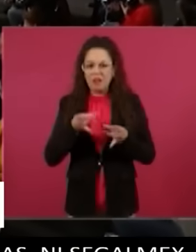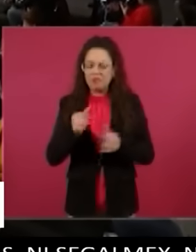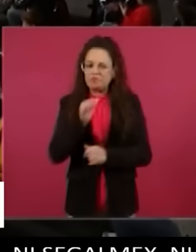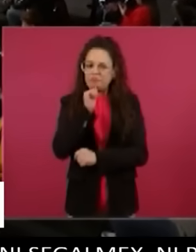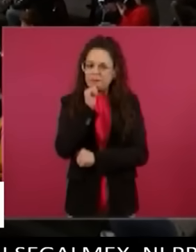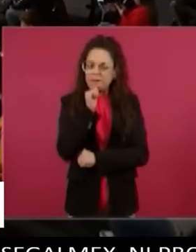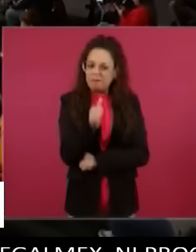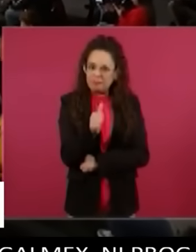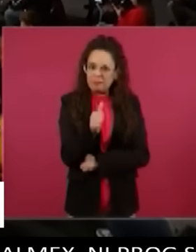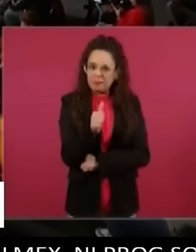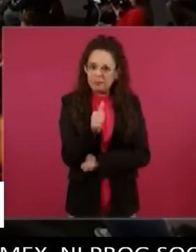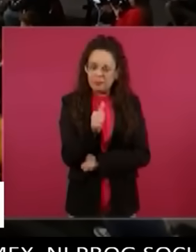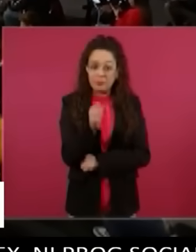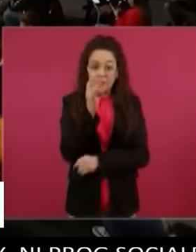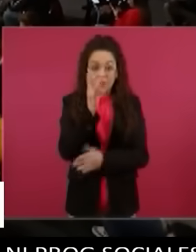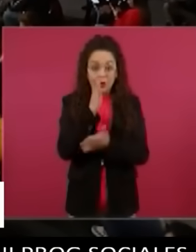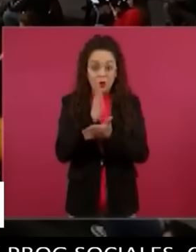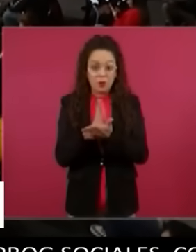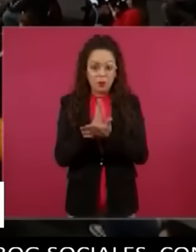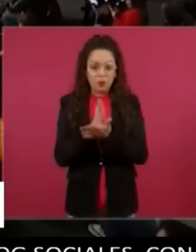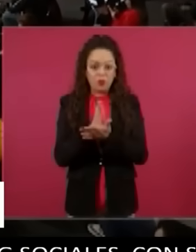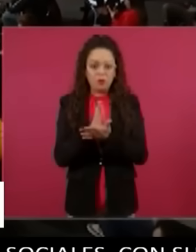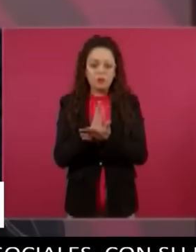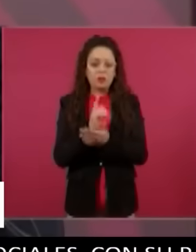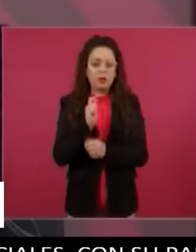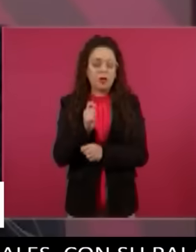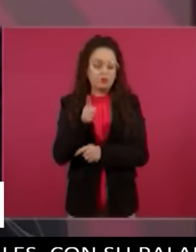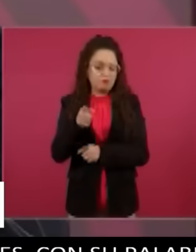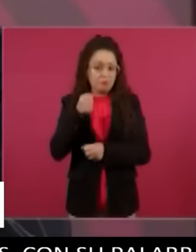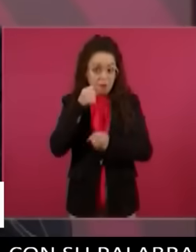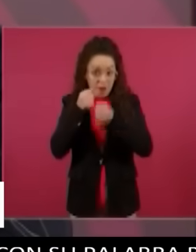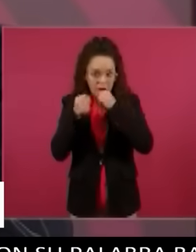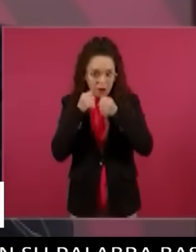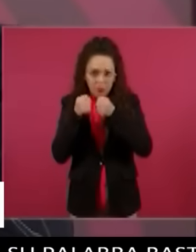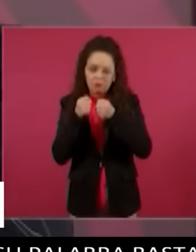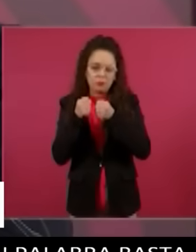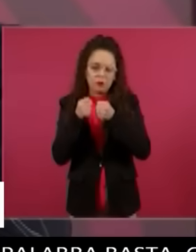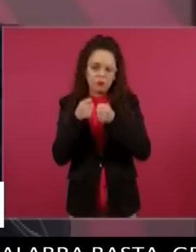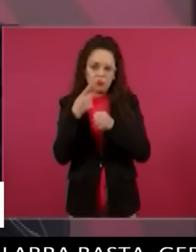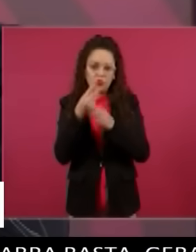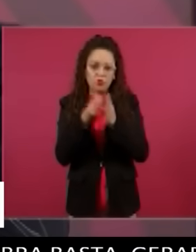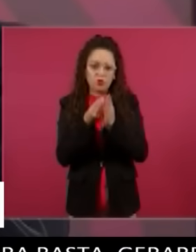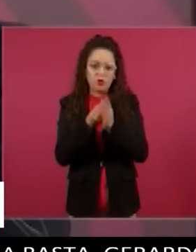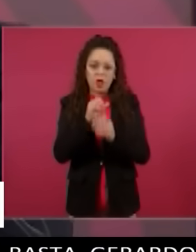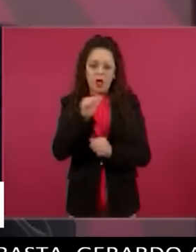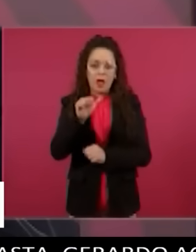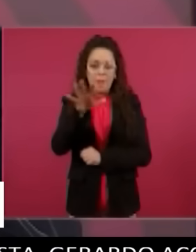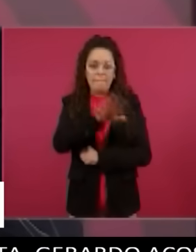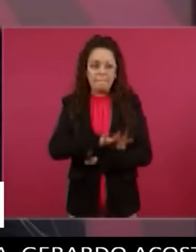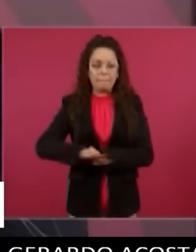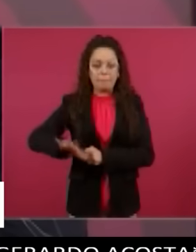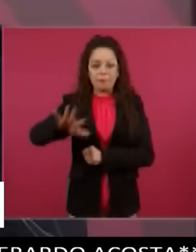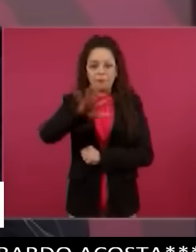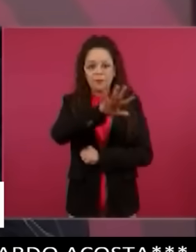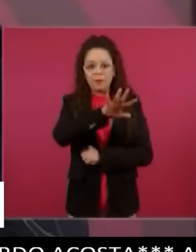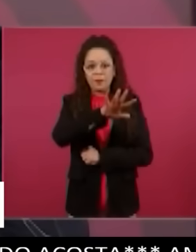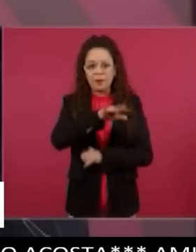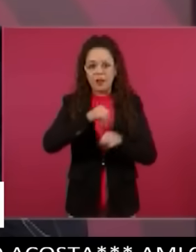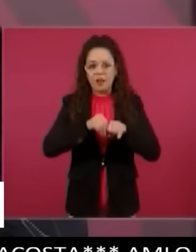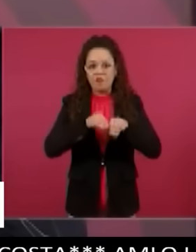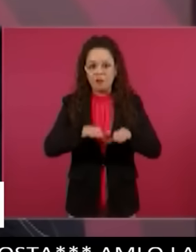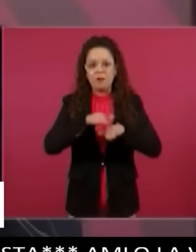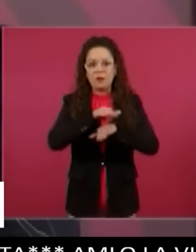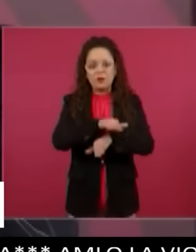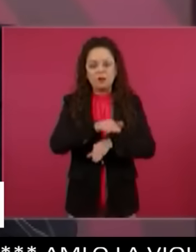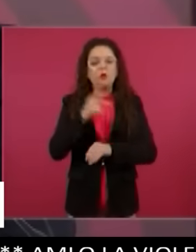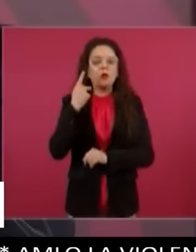de los candidatos deben ser tomadas con cautela, porque muchas veces son simples carnadas para atrapar incautos.